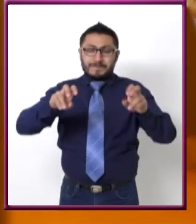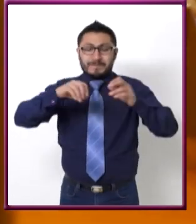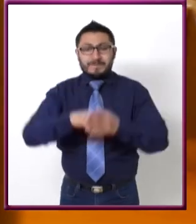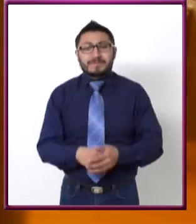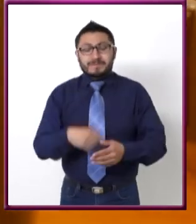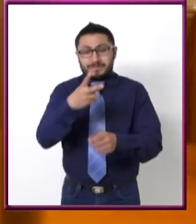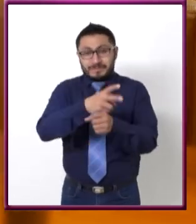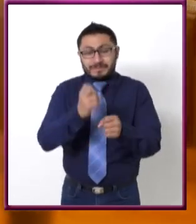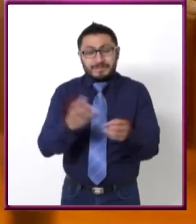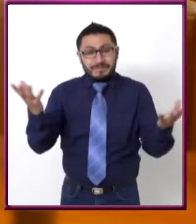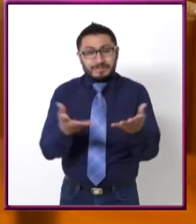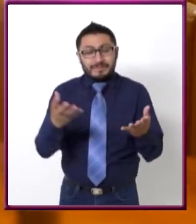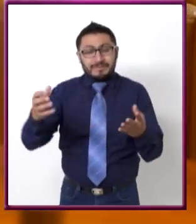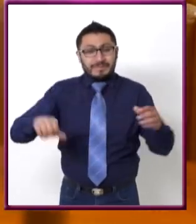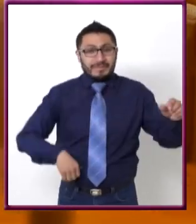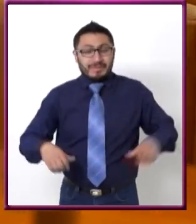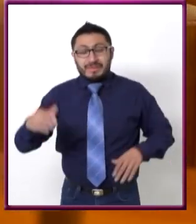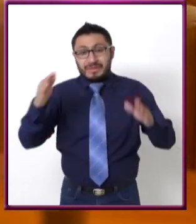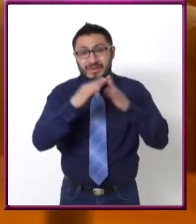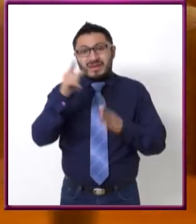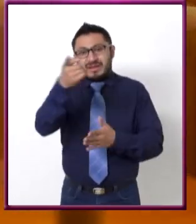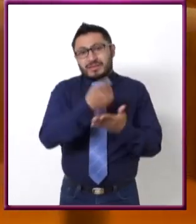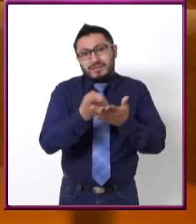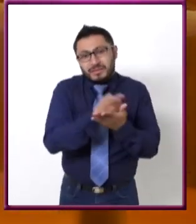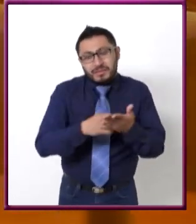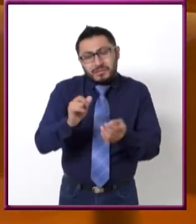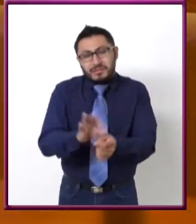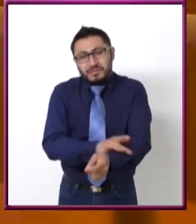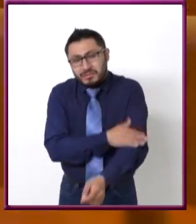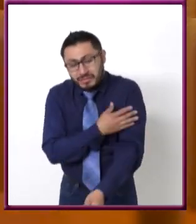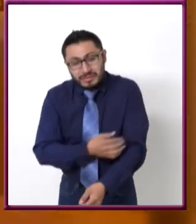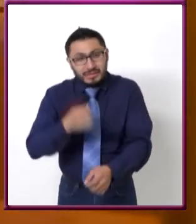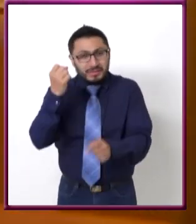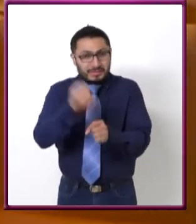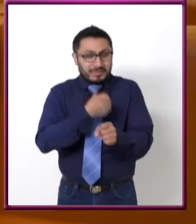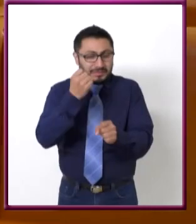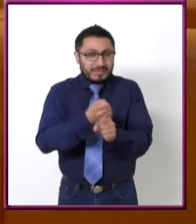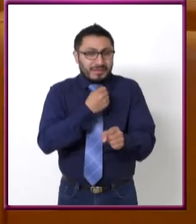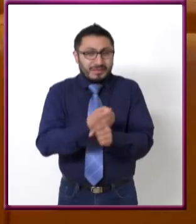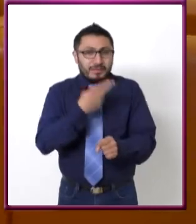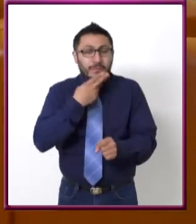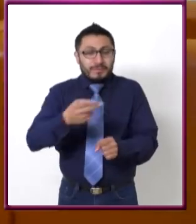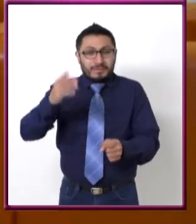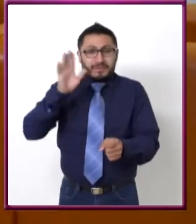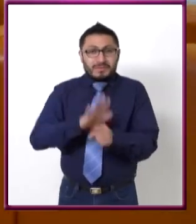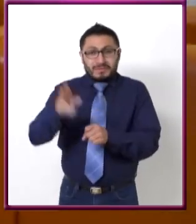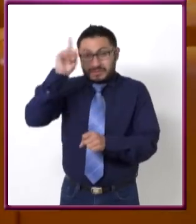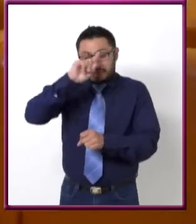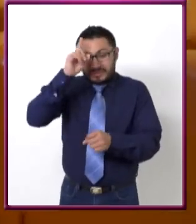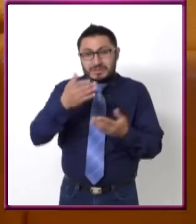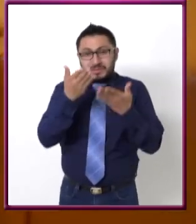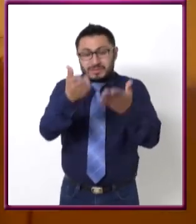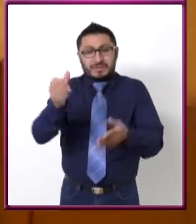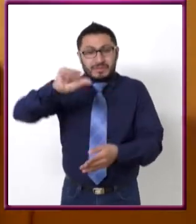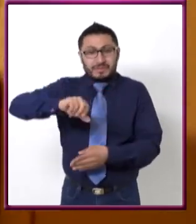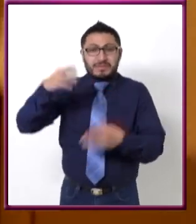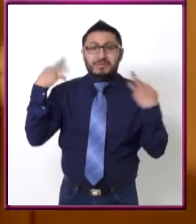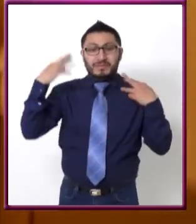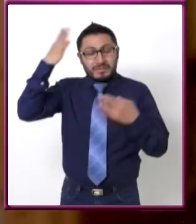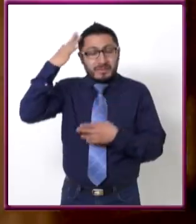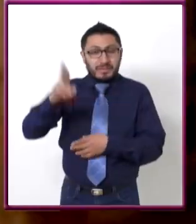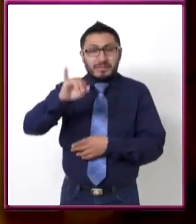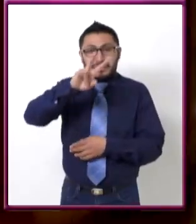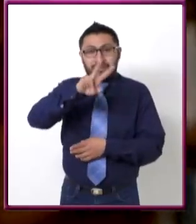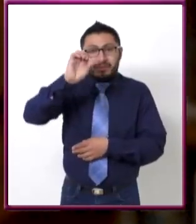Les invitamos a hacer este ejercicio en casa. Dibujen sus emociones y pongan en práctica las recomendaciones que nos dio hoy la maestra Yvonne